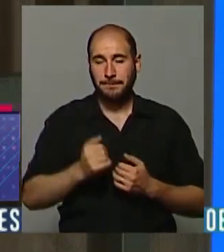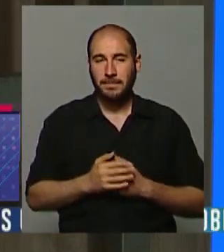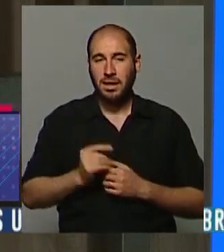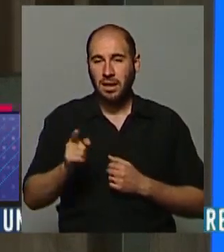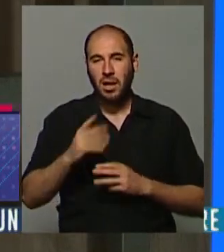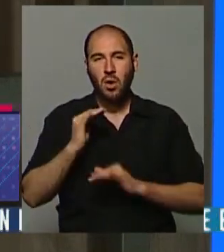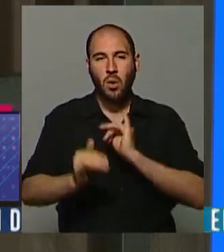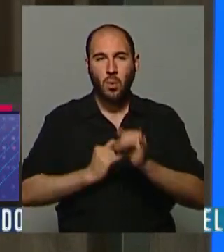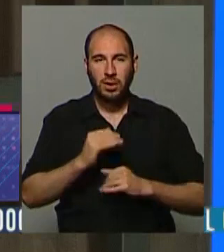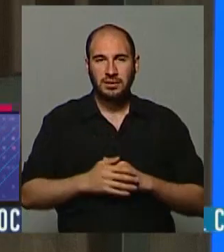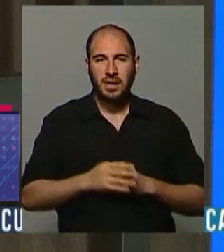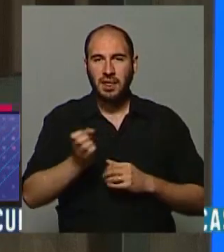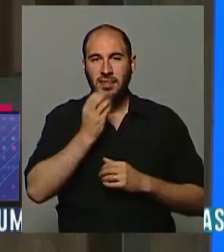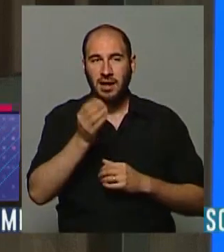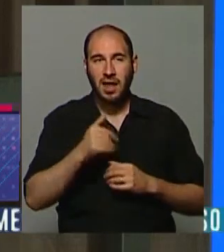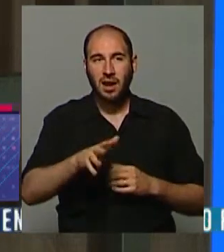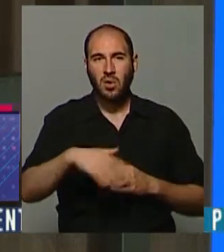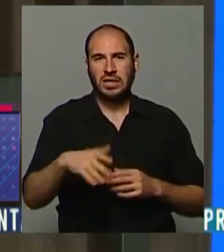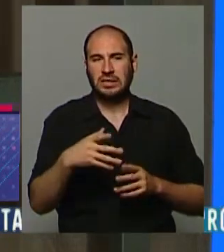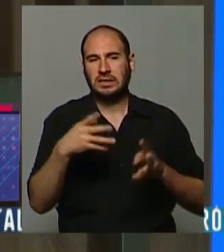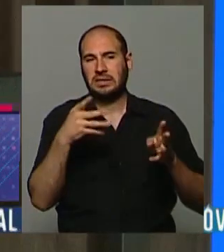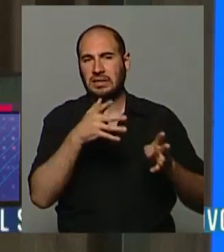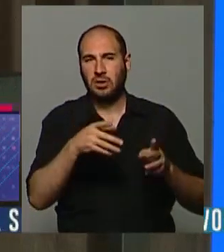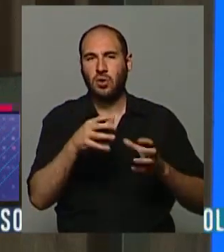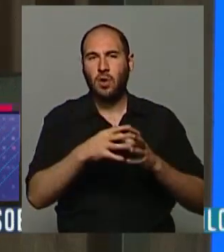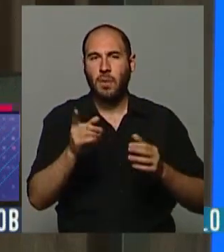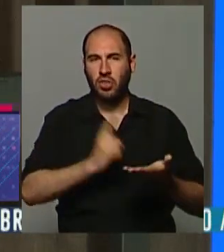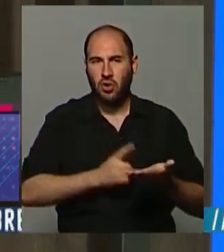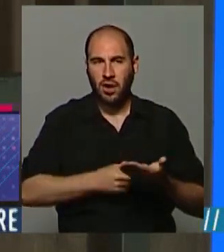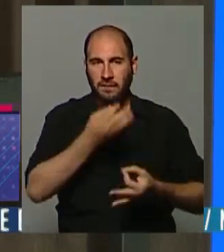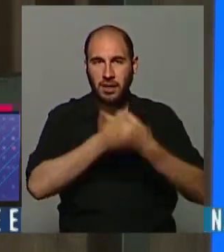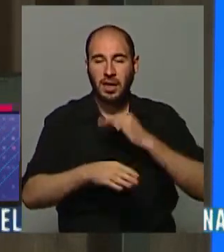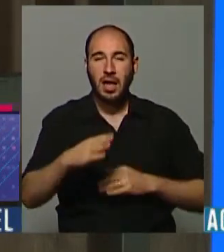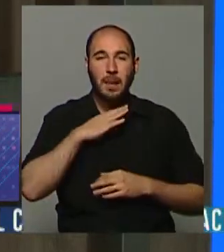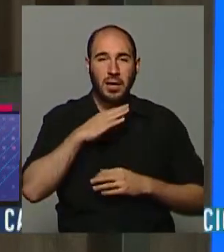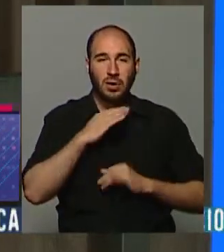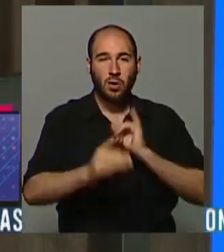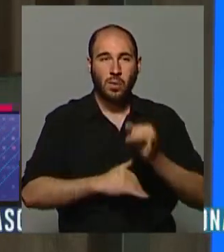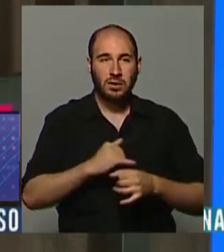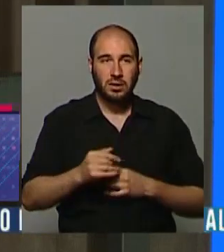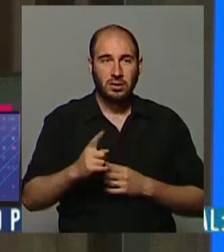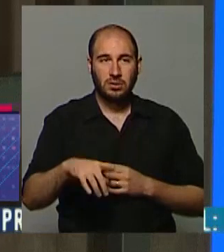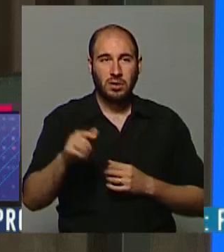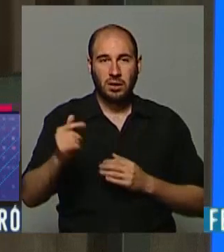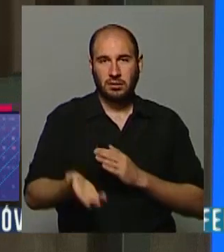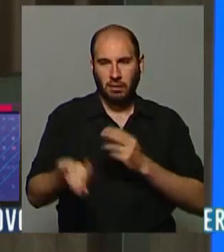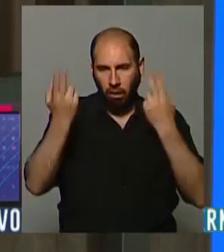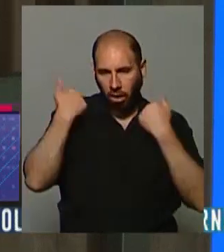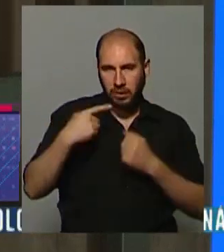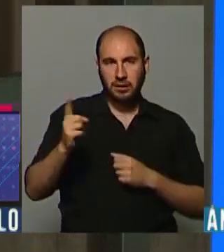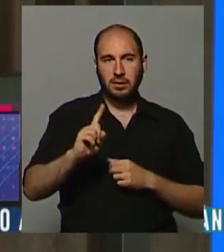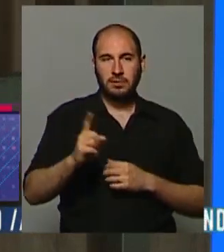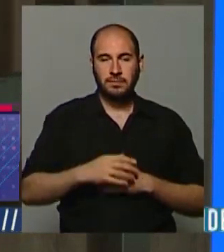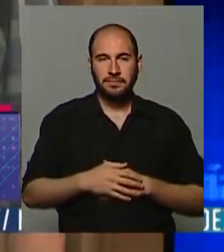de declarar como terroristas a los carteles de la droga, y México que decía no vamos a dejar que pase por encima de nuestra